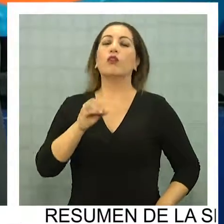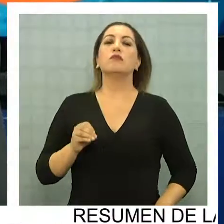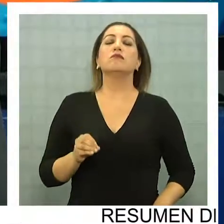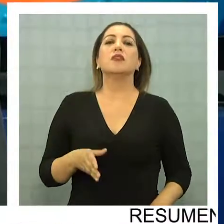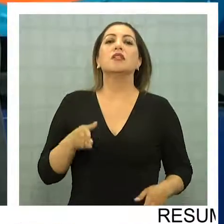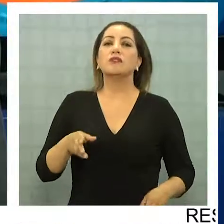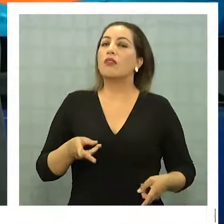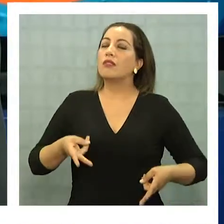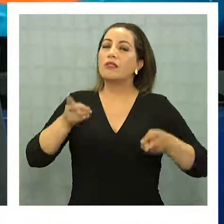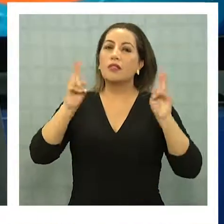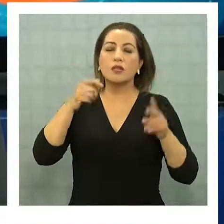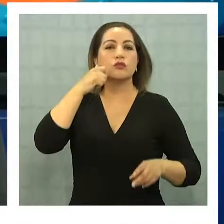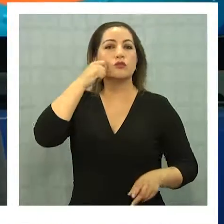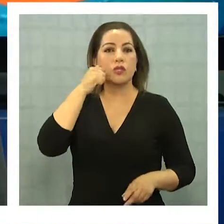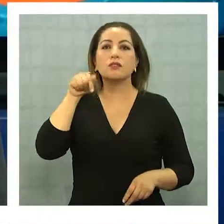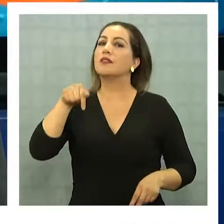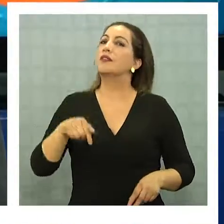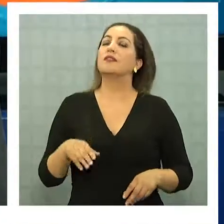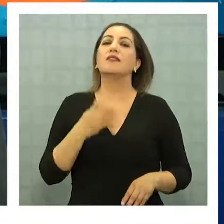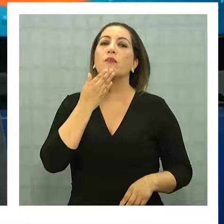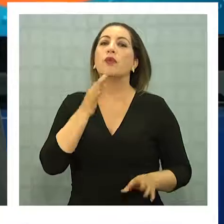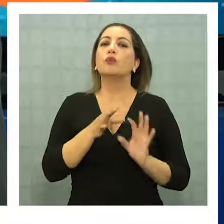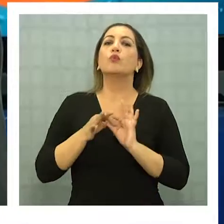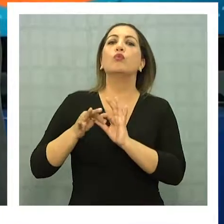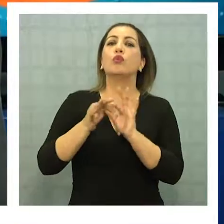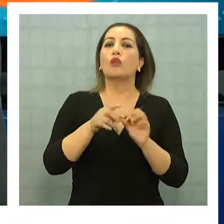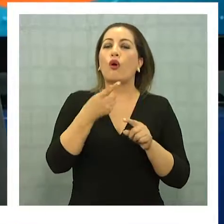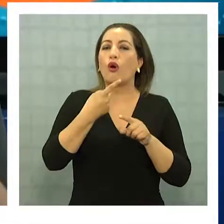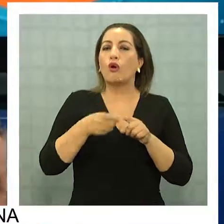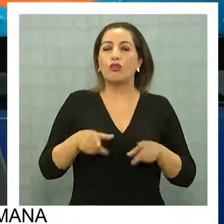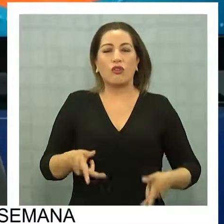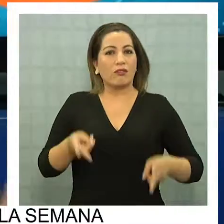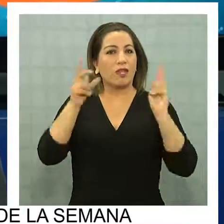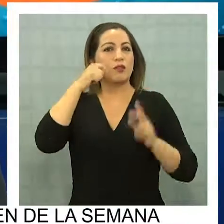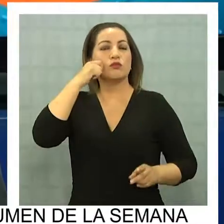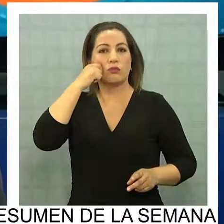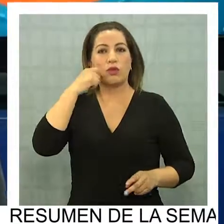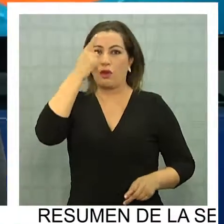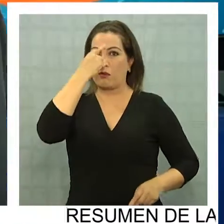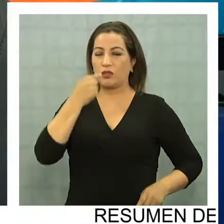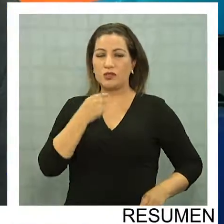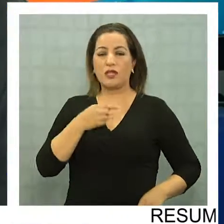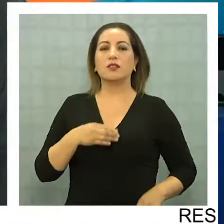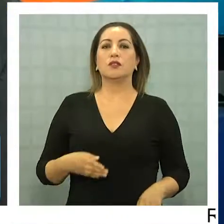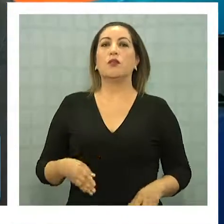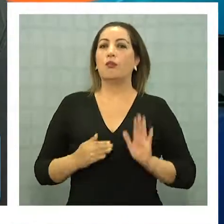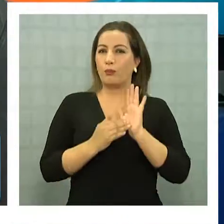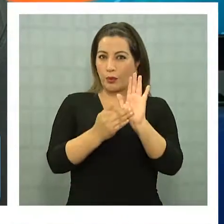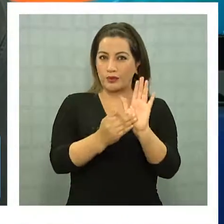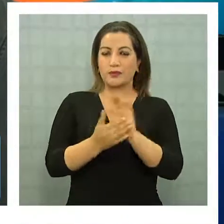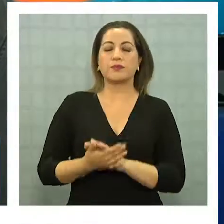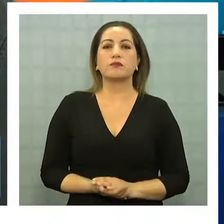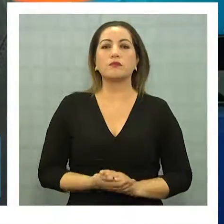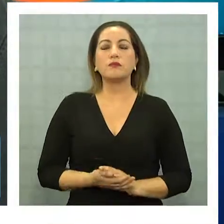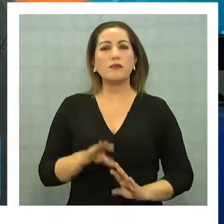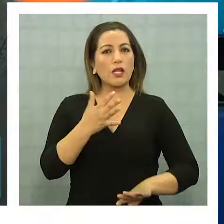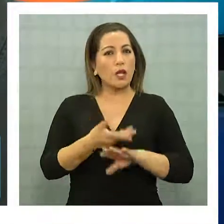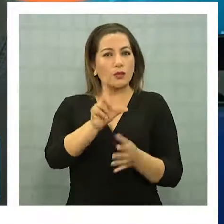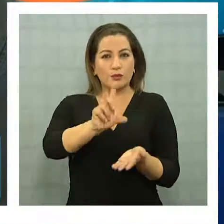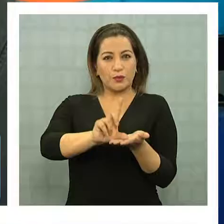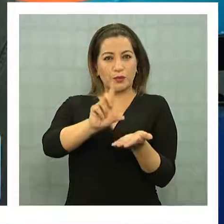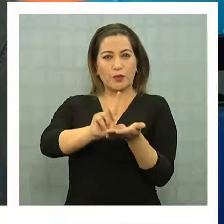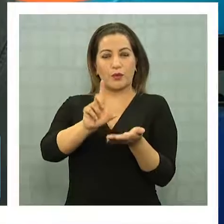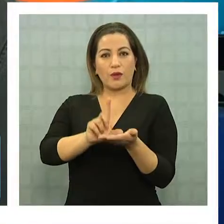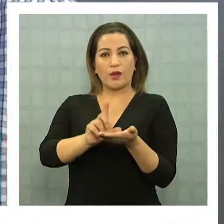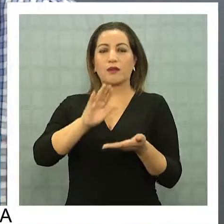de derechos humanos que también están relacionados con los otros derechos humanos, que son los que el museo principalmente muestra. Hay un sector,